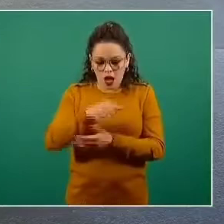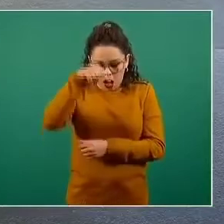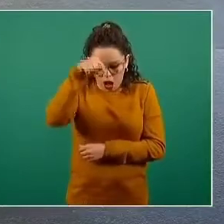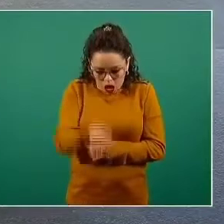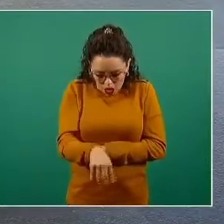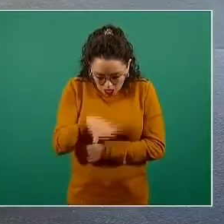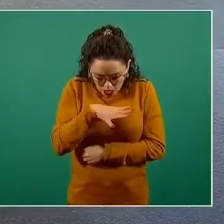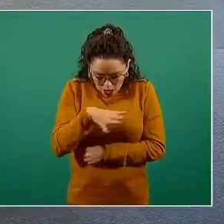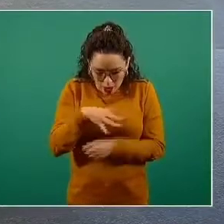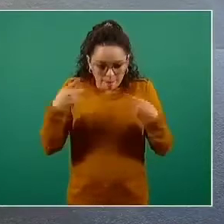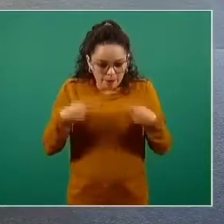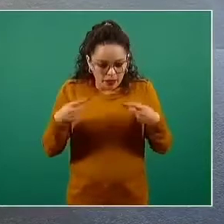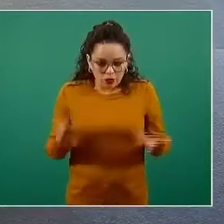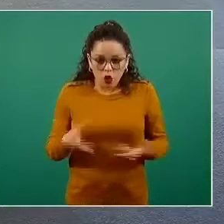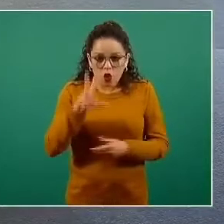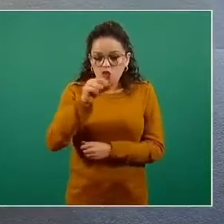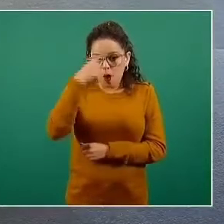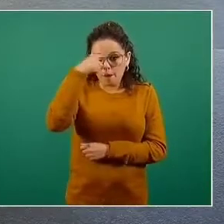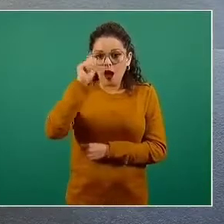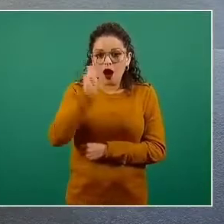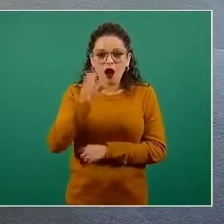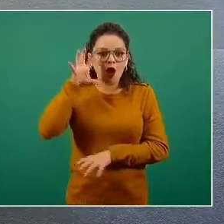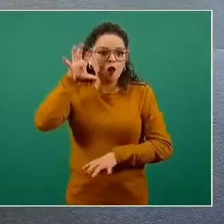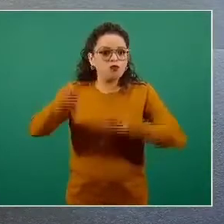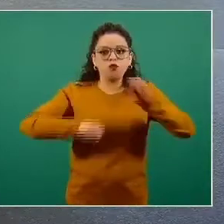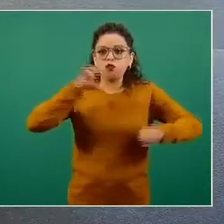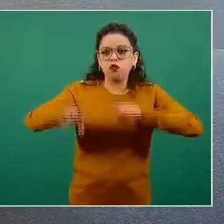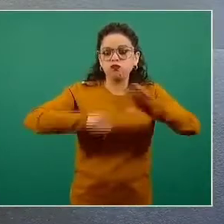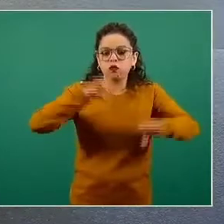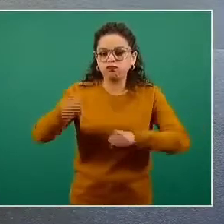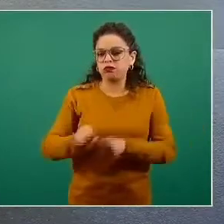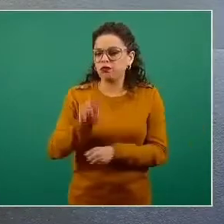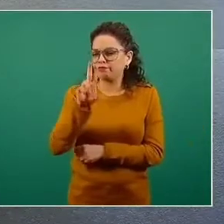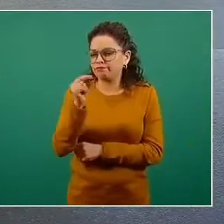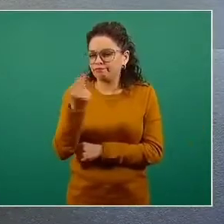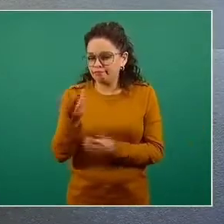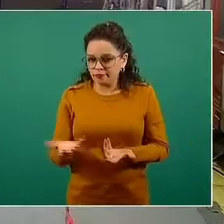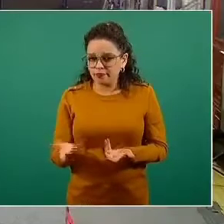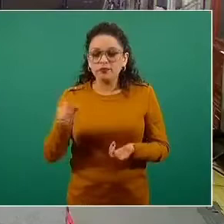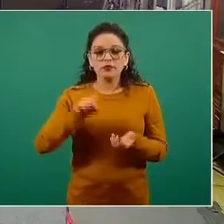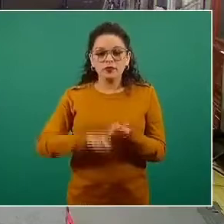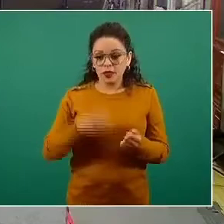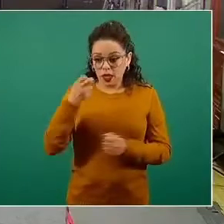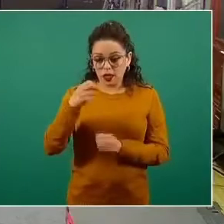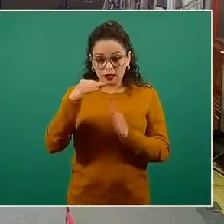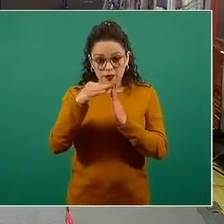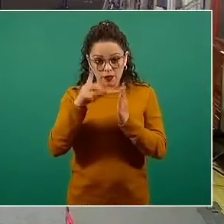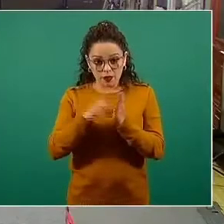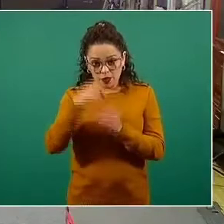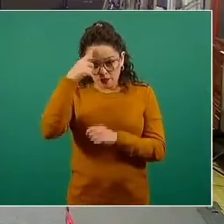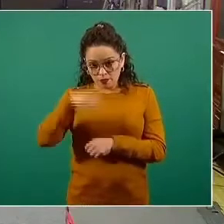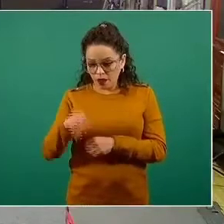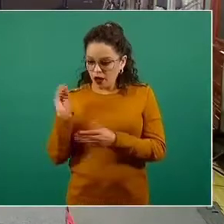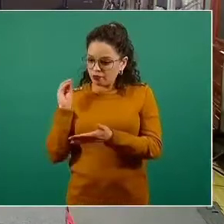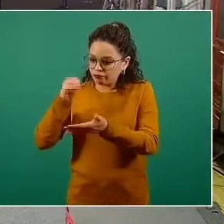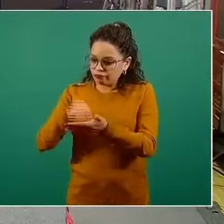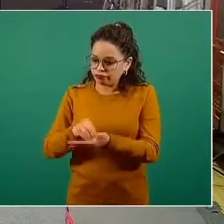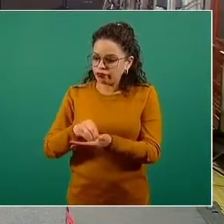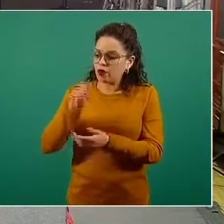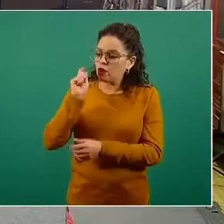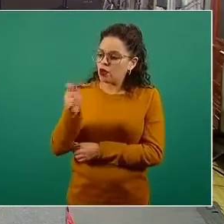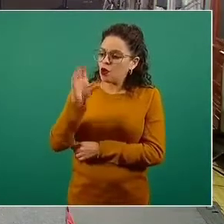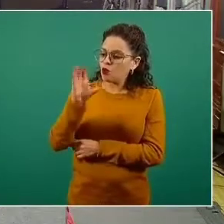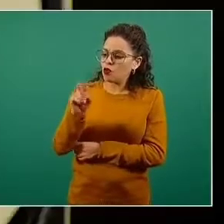¿no? No para hacer un acaparamiento. Entonces, si se puede plantear en el mecanismo COVAX que